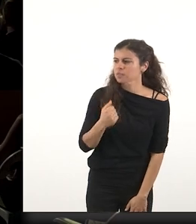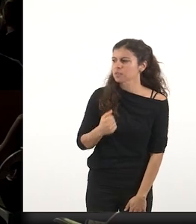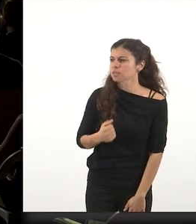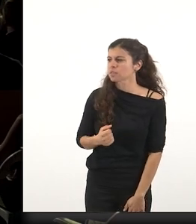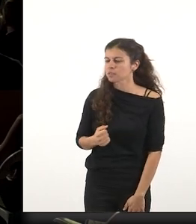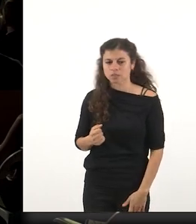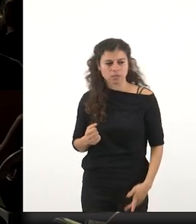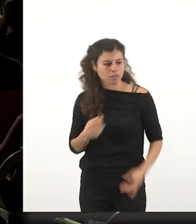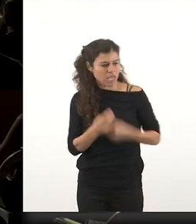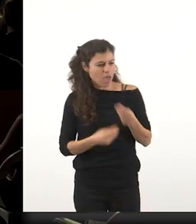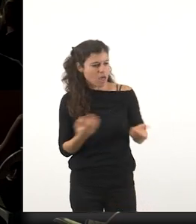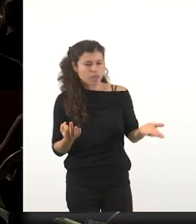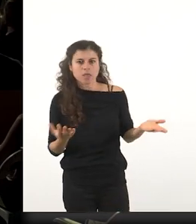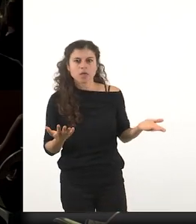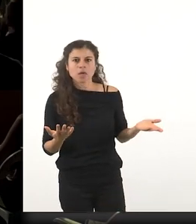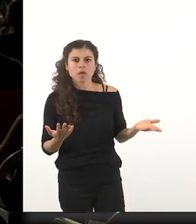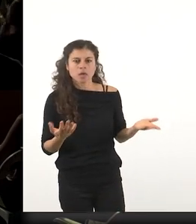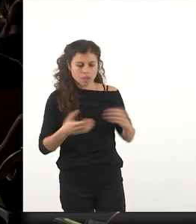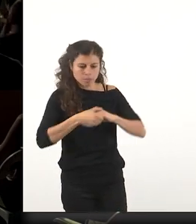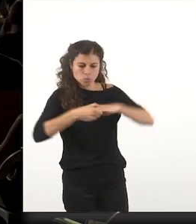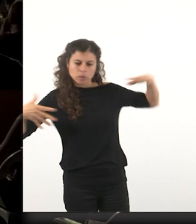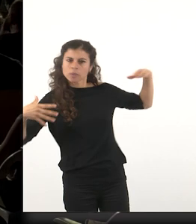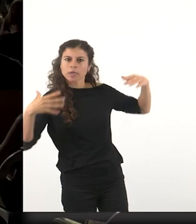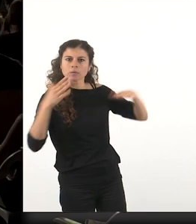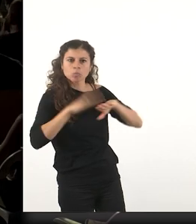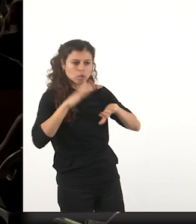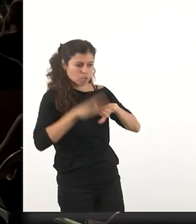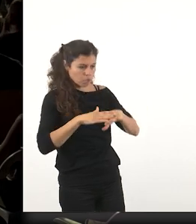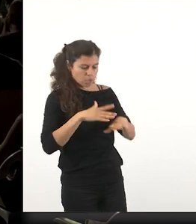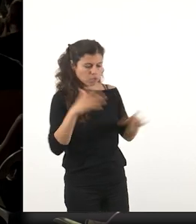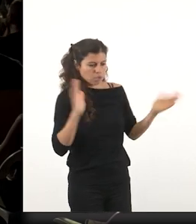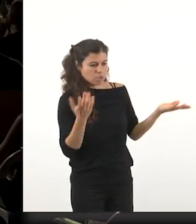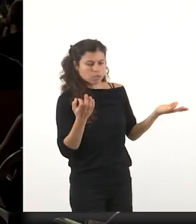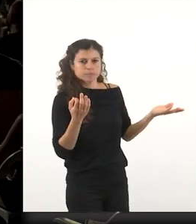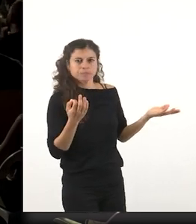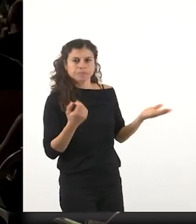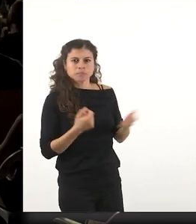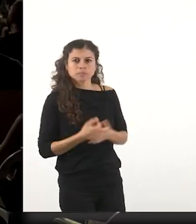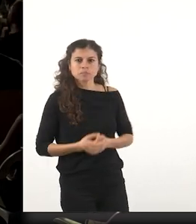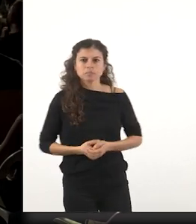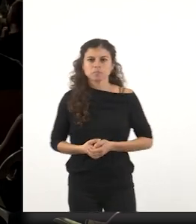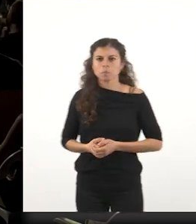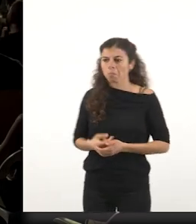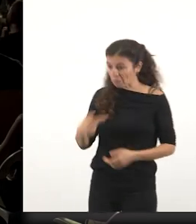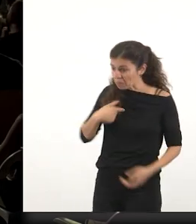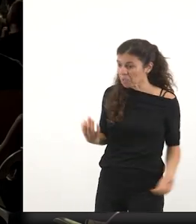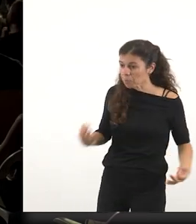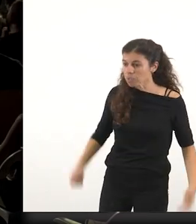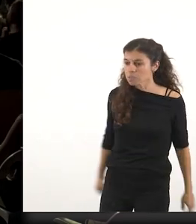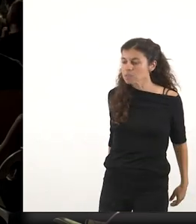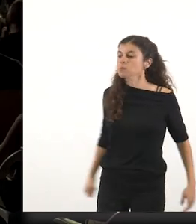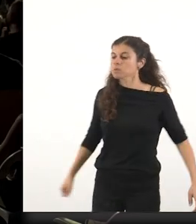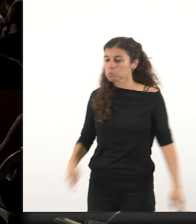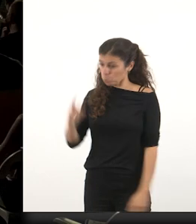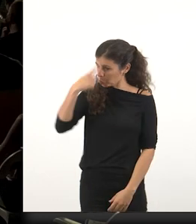¿Nene, qué hace? ¿A mí por qué me sueltas la mano? ¿Eh? Y te paras así en seco, tú sobras lo que hago. ¿A mí qué me pasó? No,